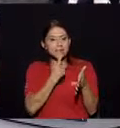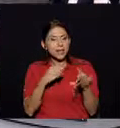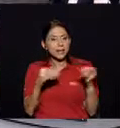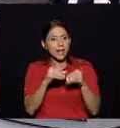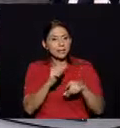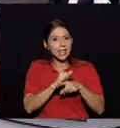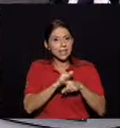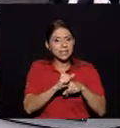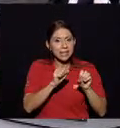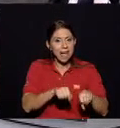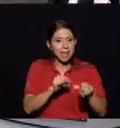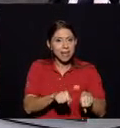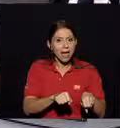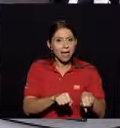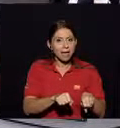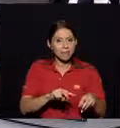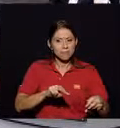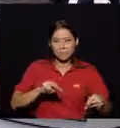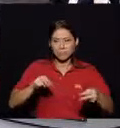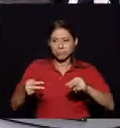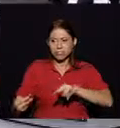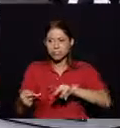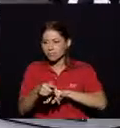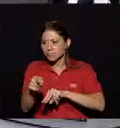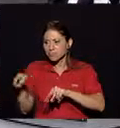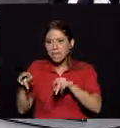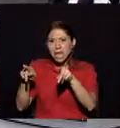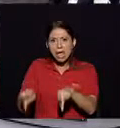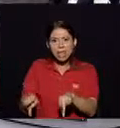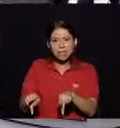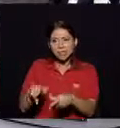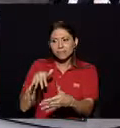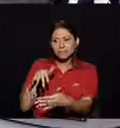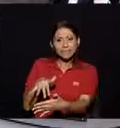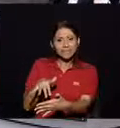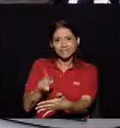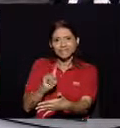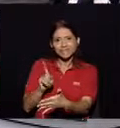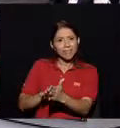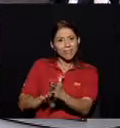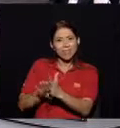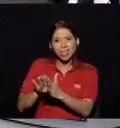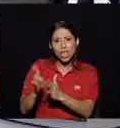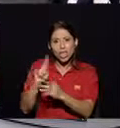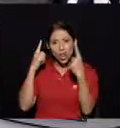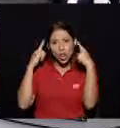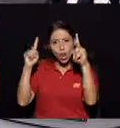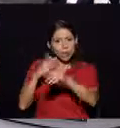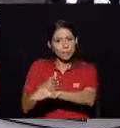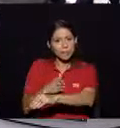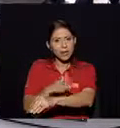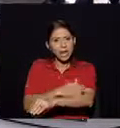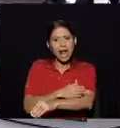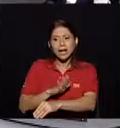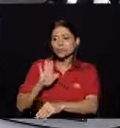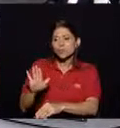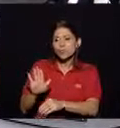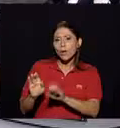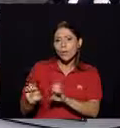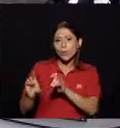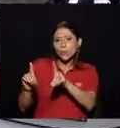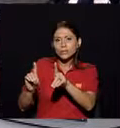capacitada, pero lo que tenemos es un país que en general tiene bajo nivel de escolaridad, que no logra mejorar sus índices de